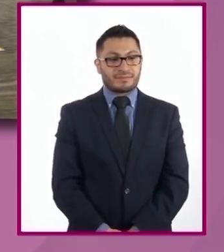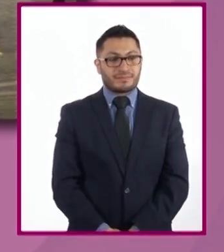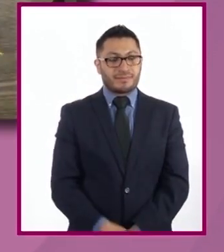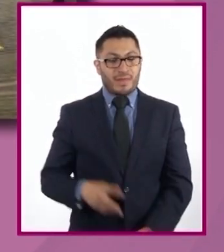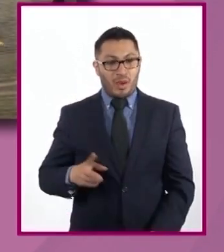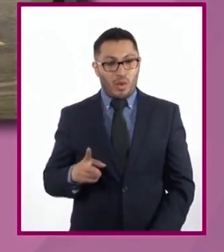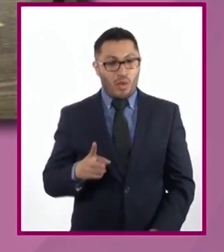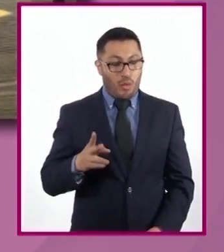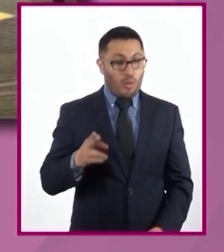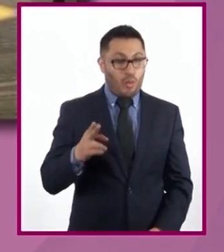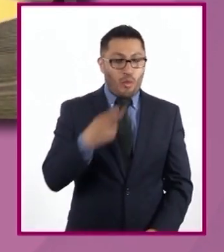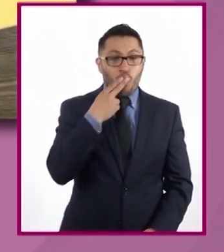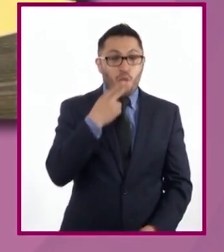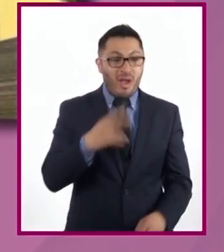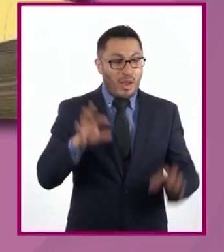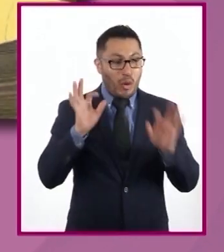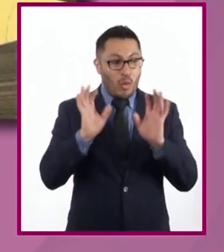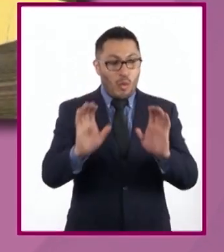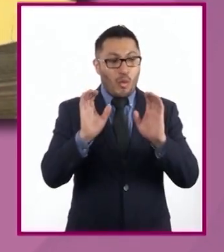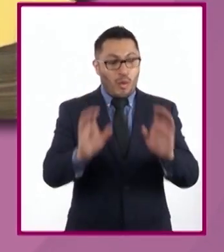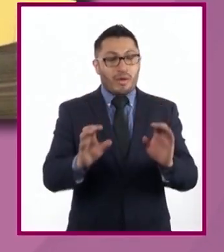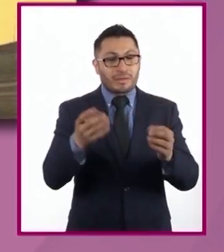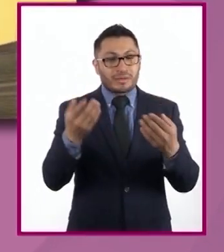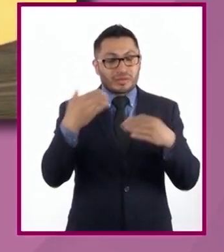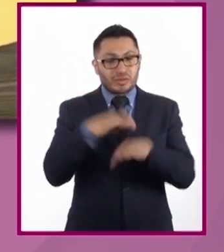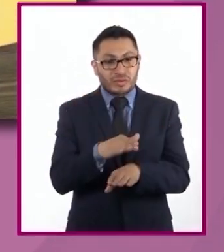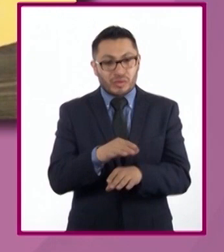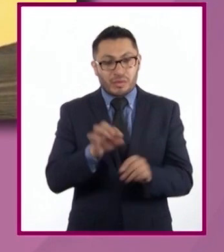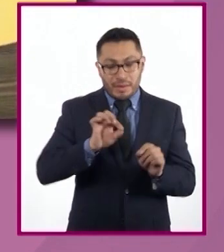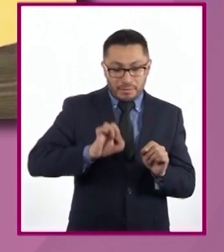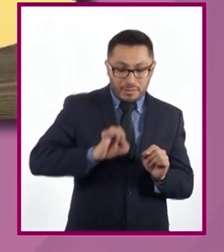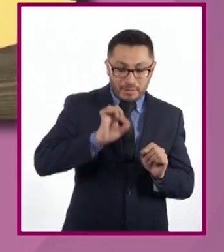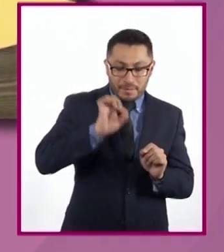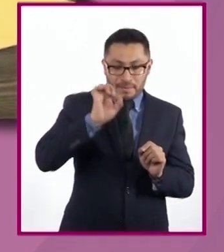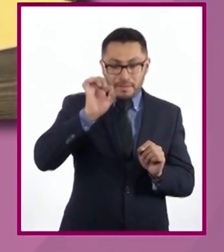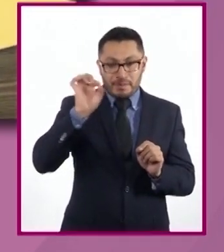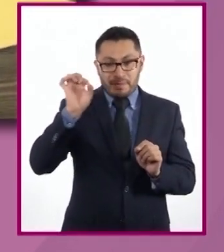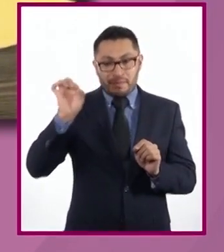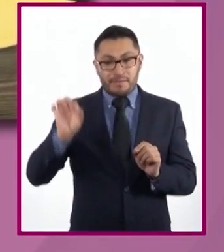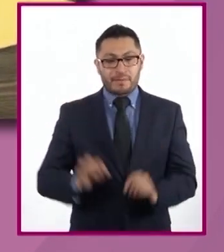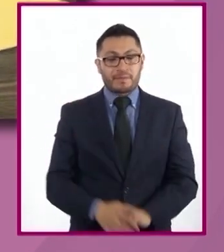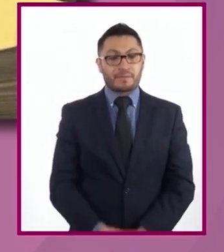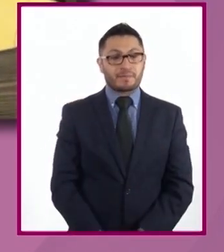corten cuidadosamente sobre la indicación punteada.